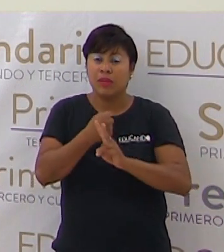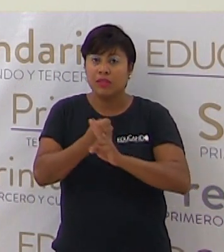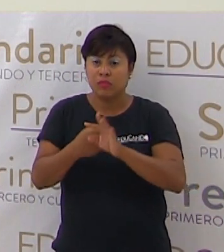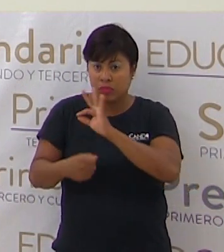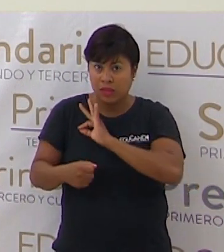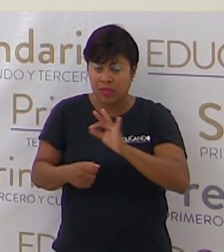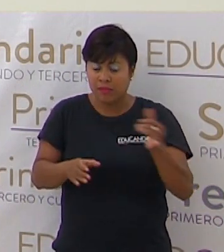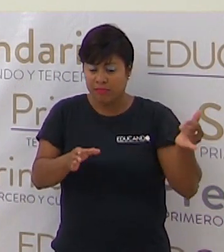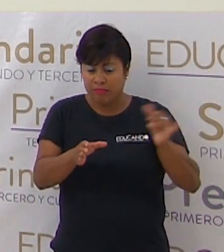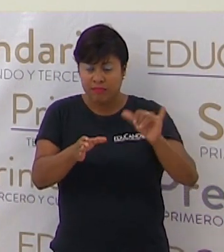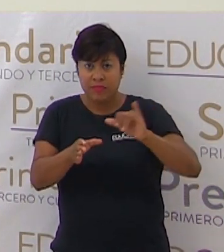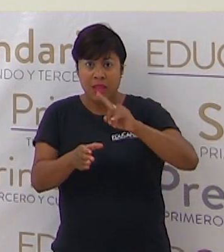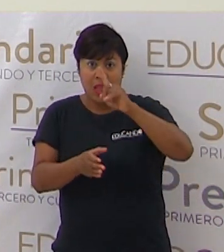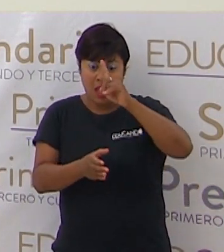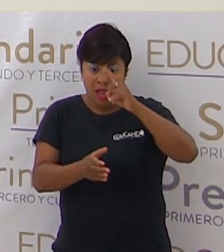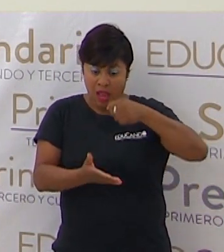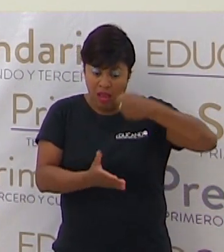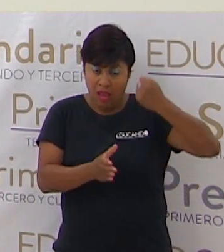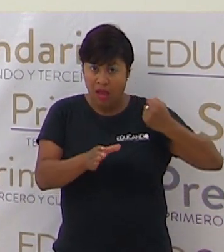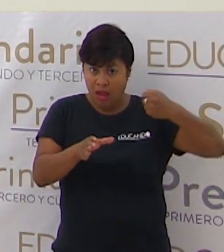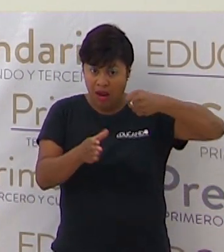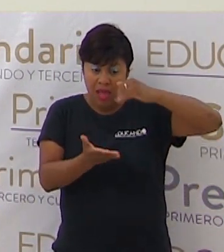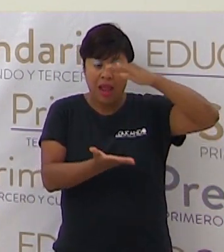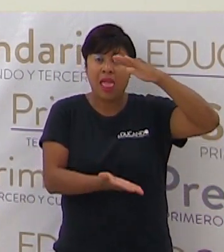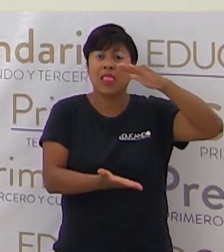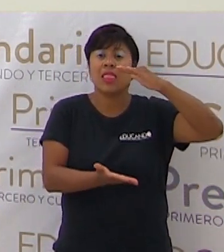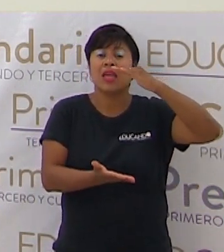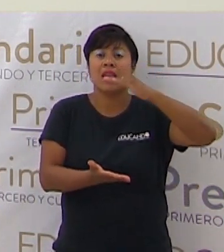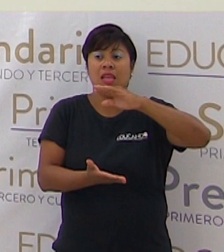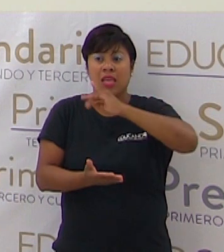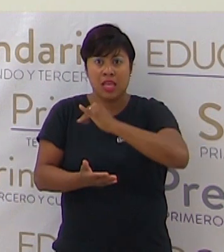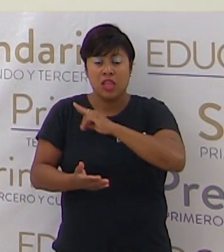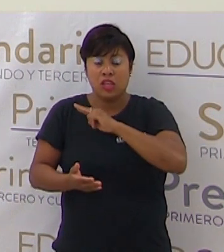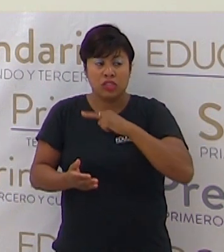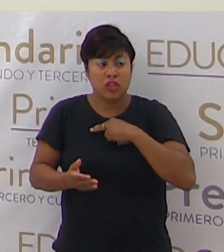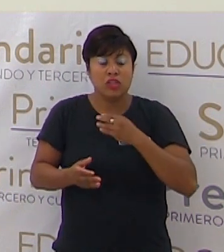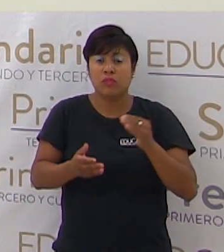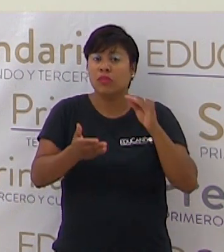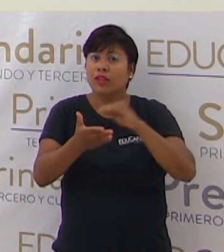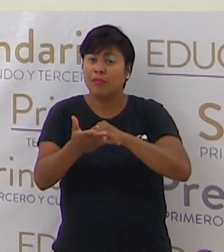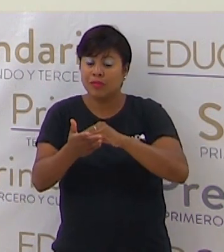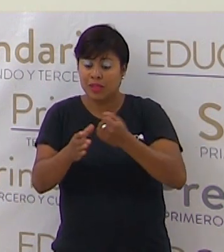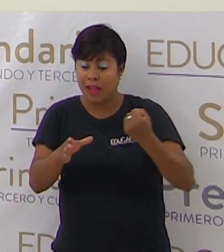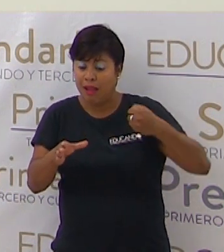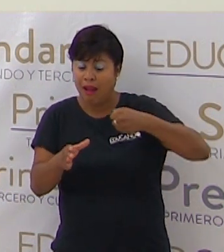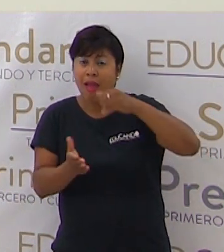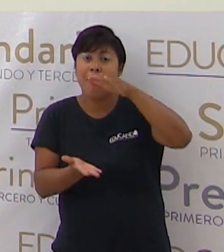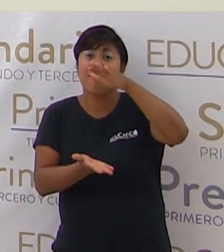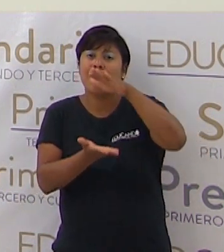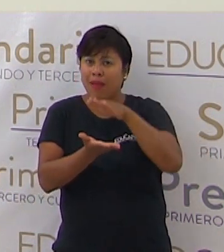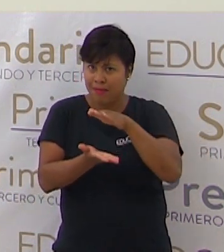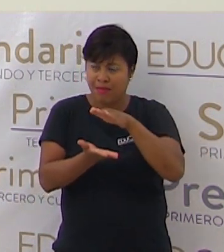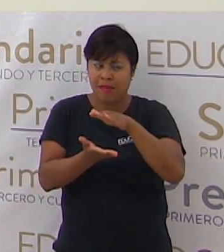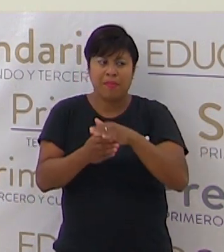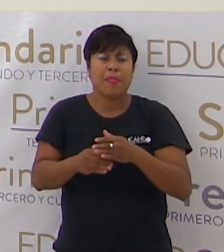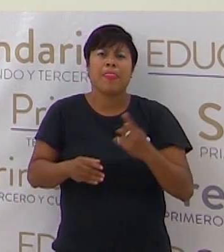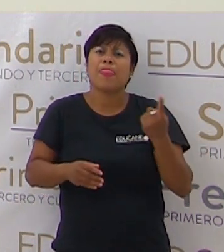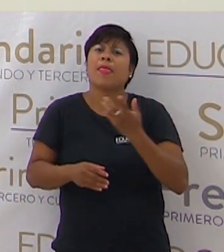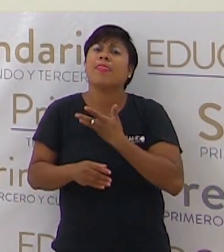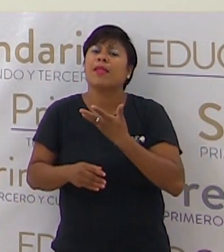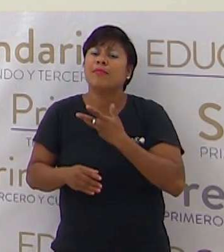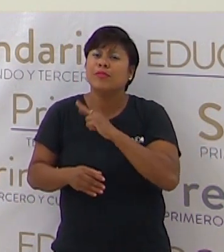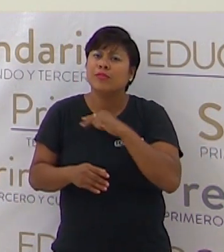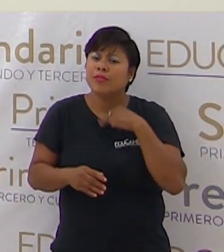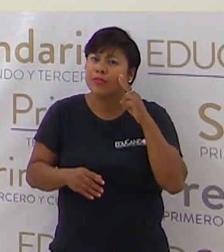le cabrían tanto a la jarra grande y le sumamos lo de la jarra pequeña? Bueno, ¿qué tenemos